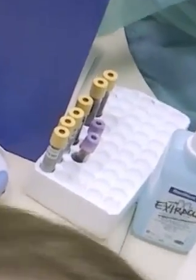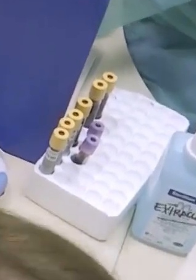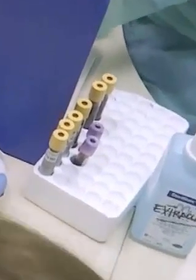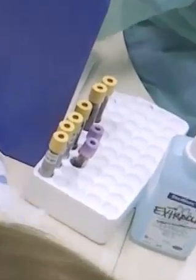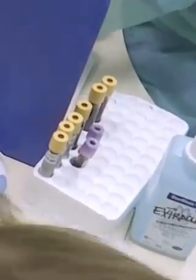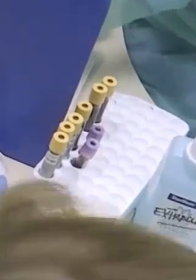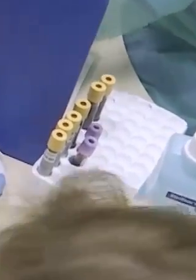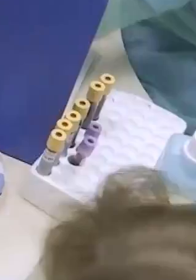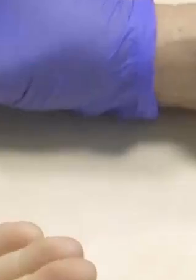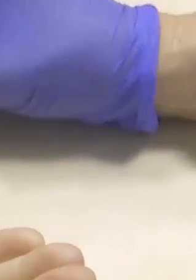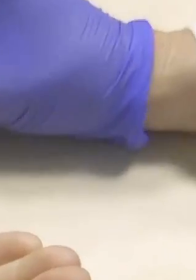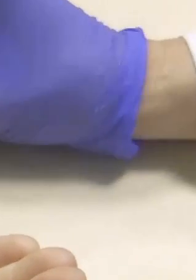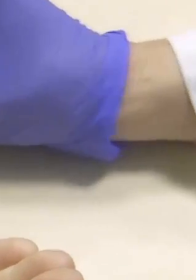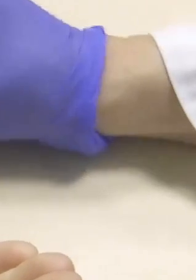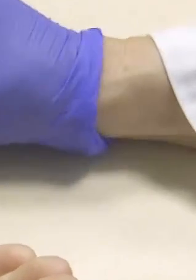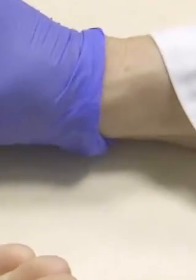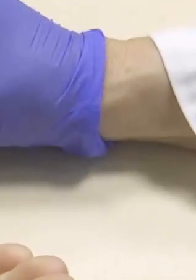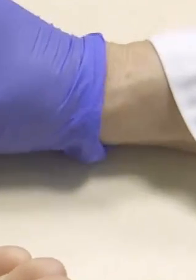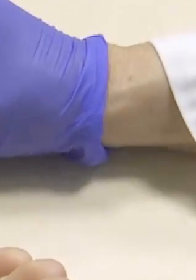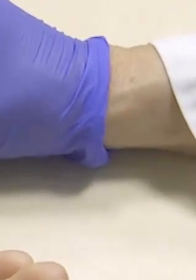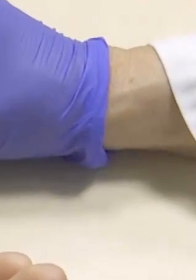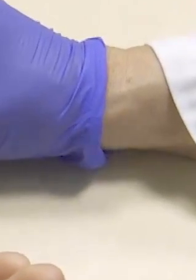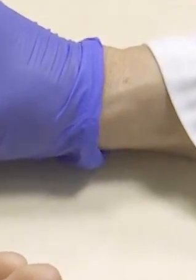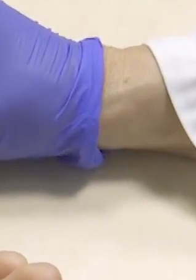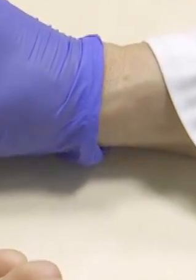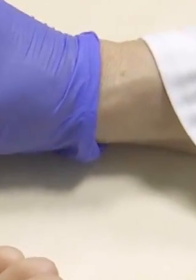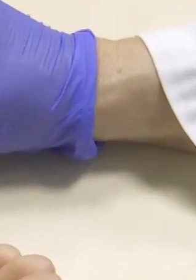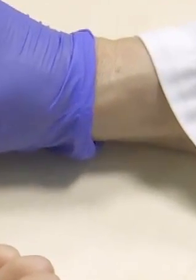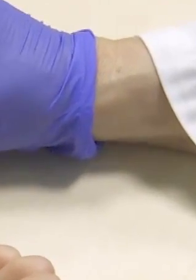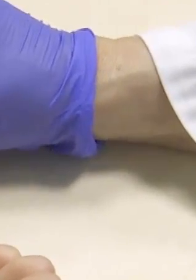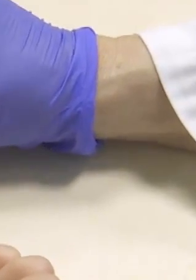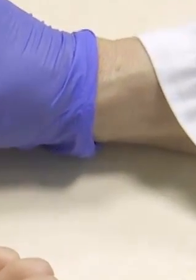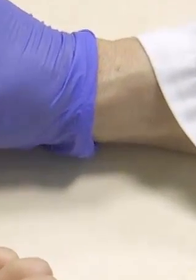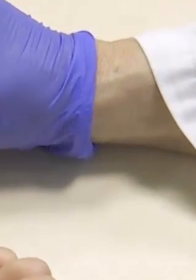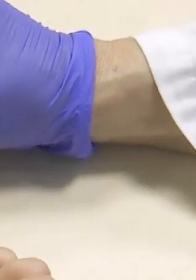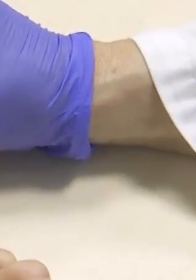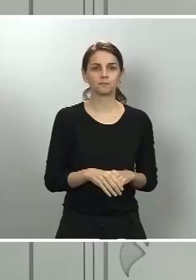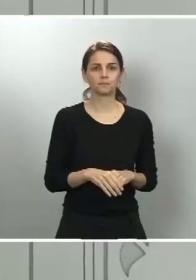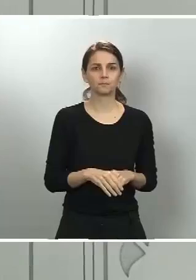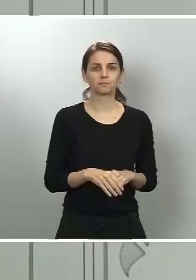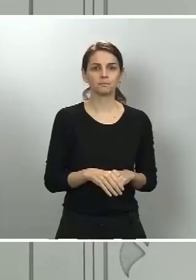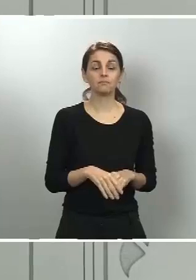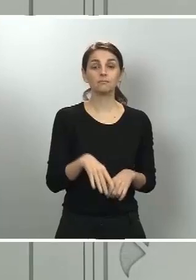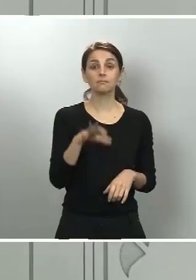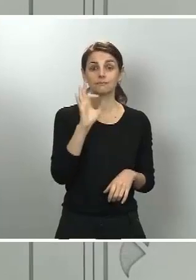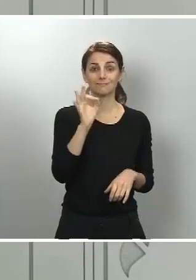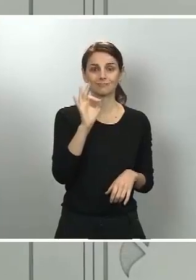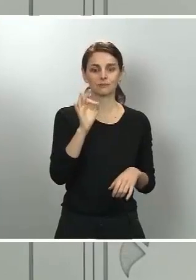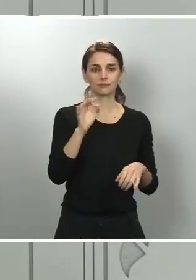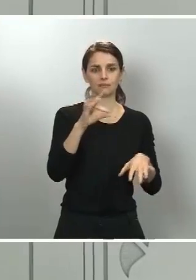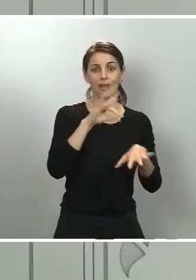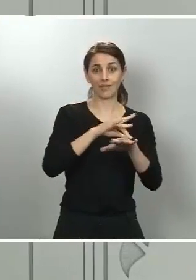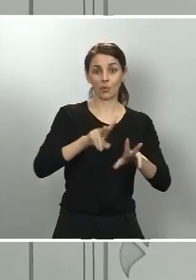más que este martes algo que fernando simón ha querido explicar en rueda de prensa una parte importante de estos casos alrededor de